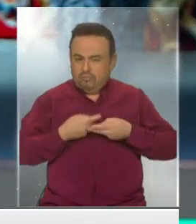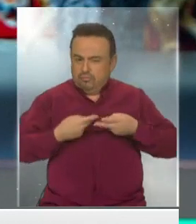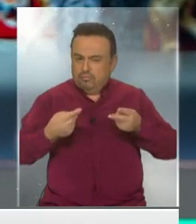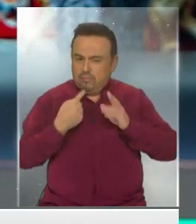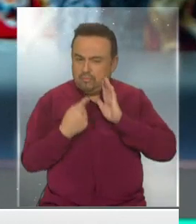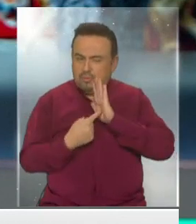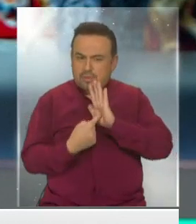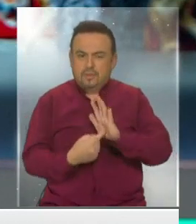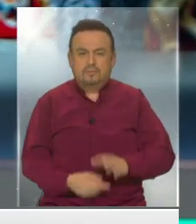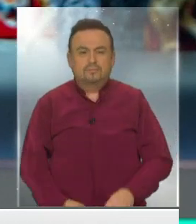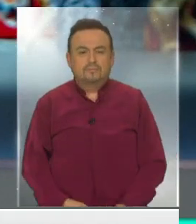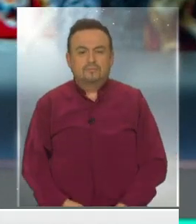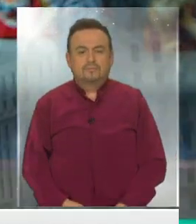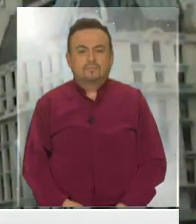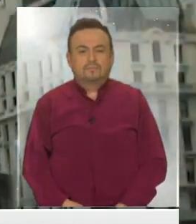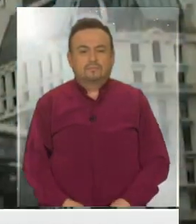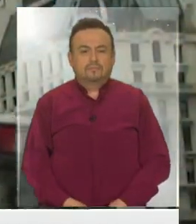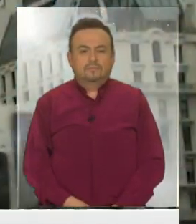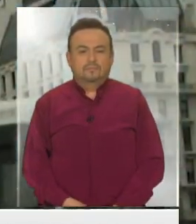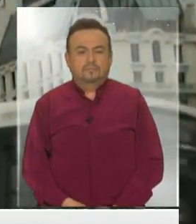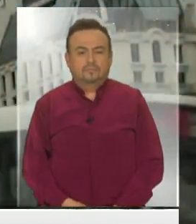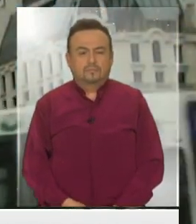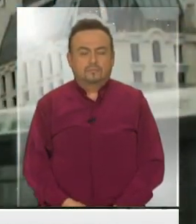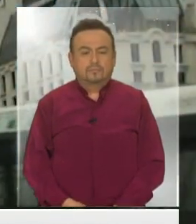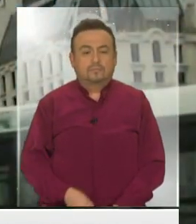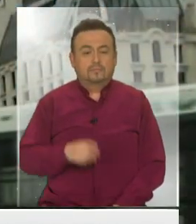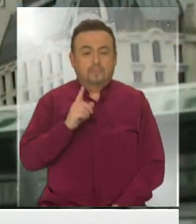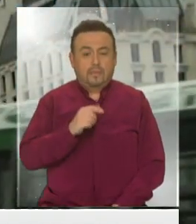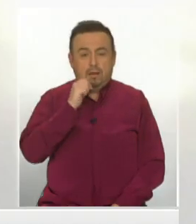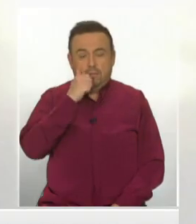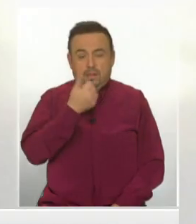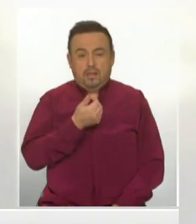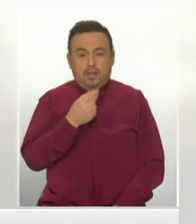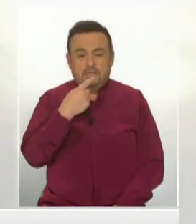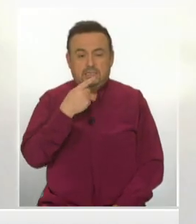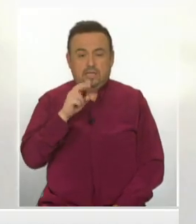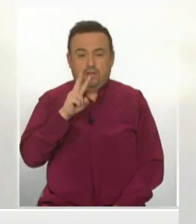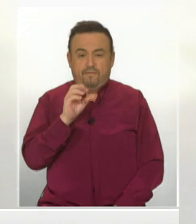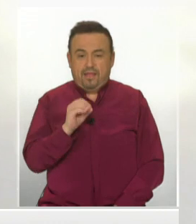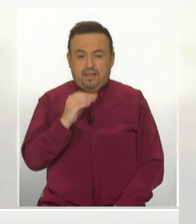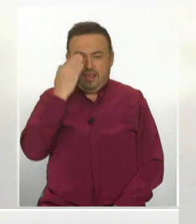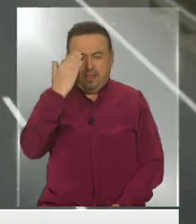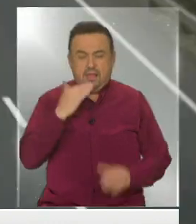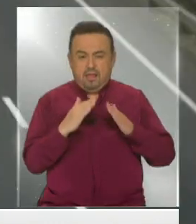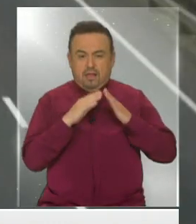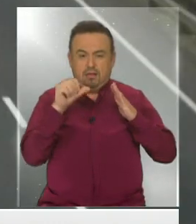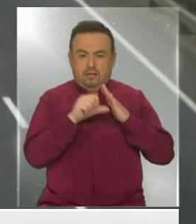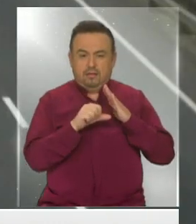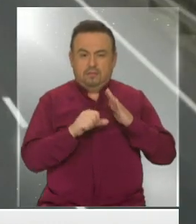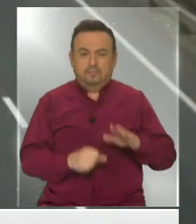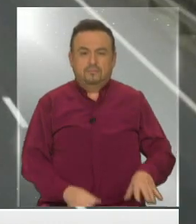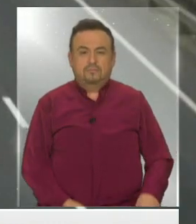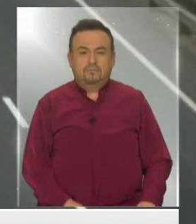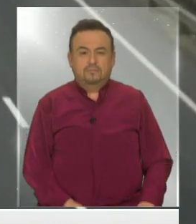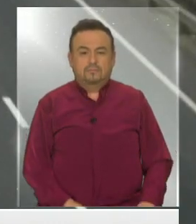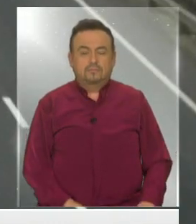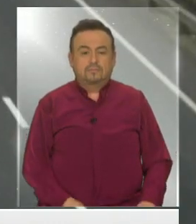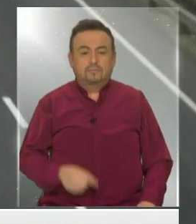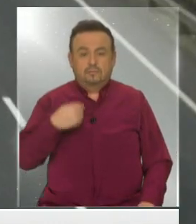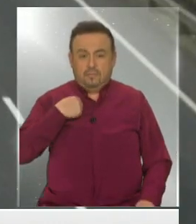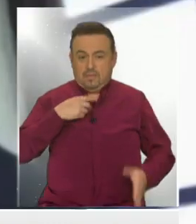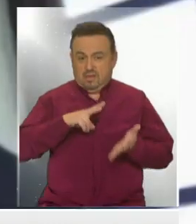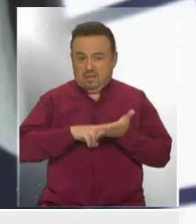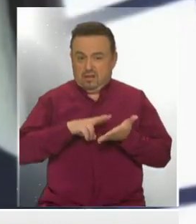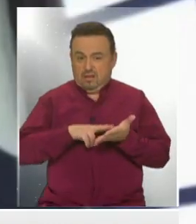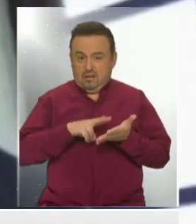informe de claudio casanova mañana van a ser 120 días de 40 yo la